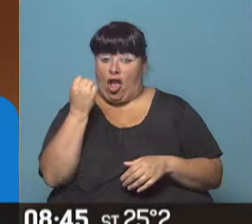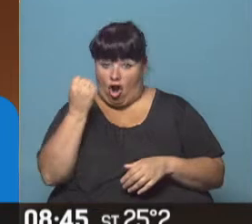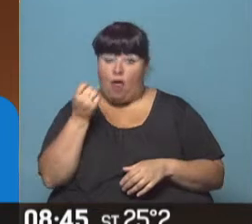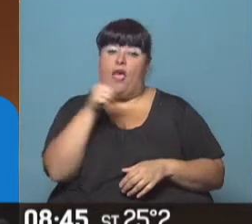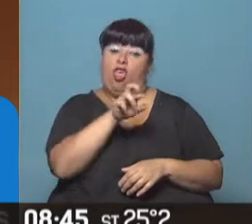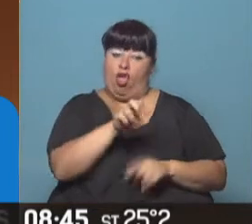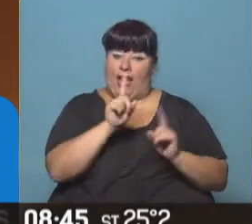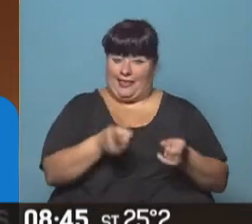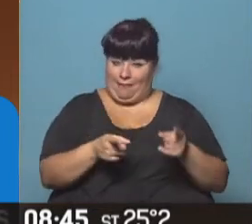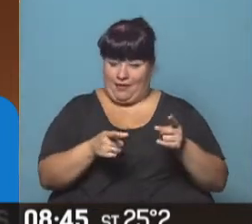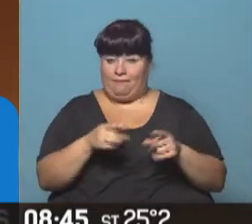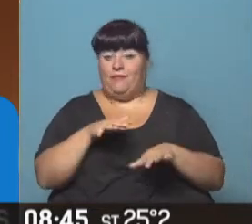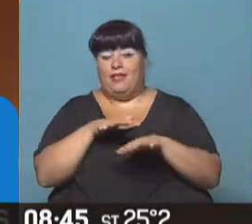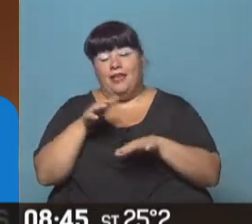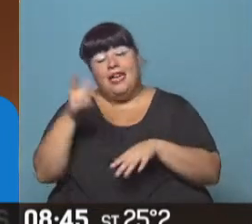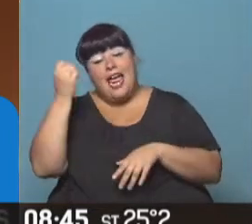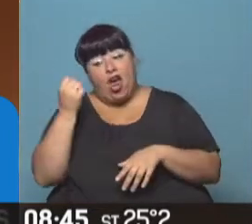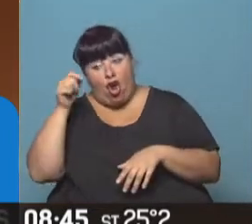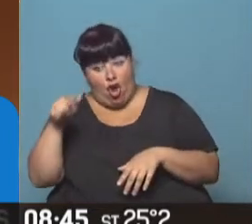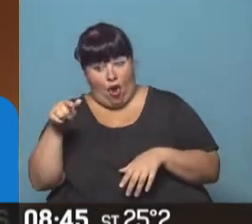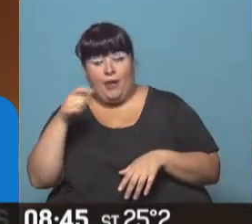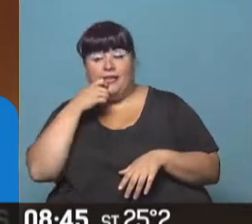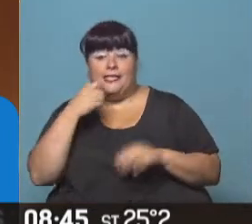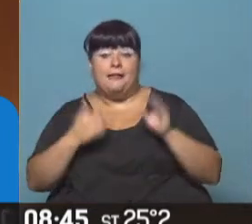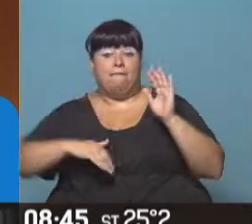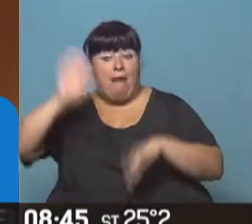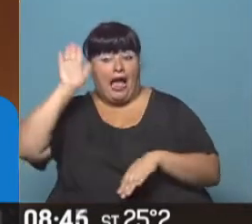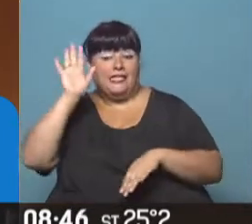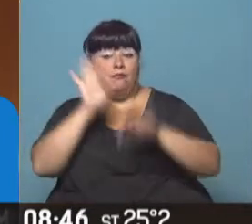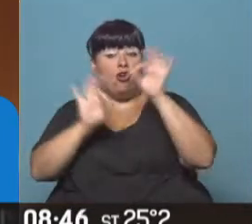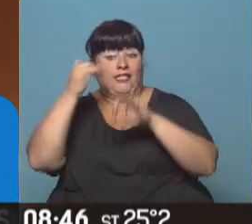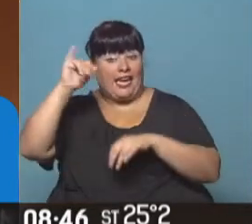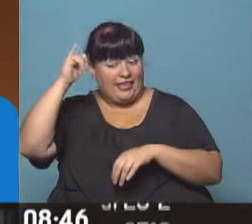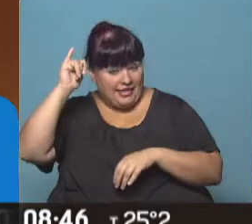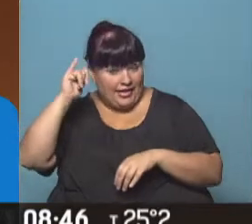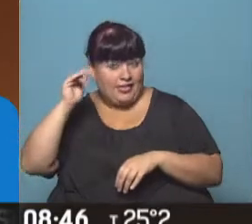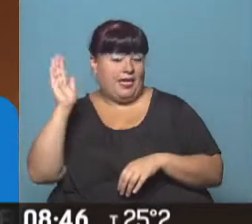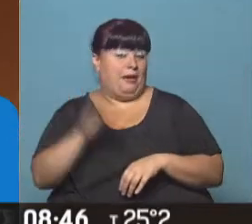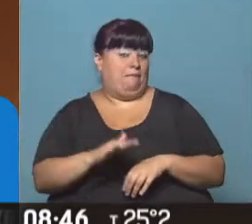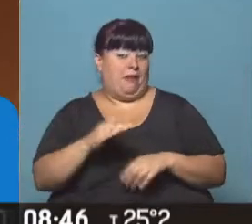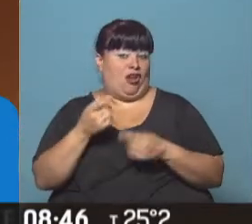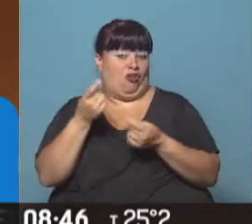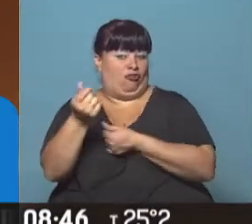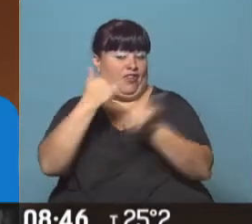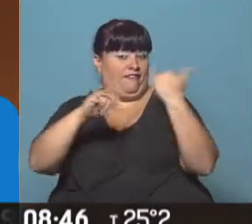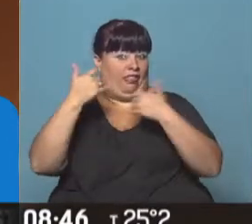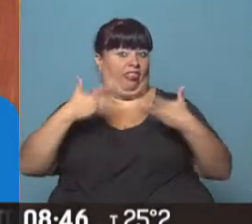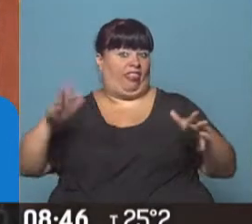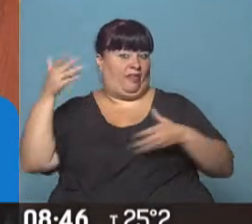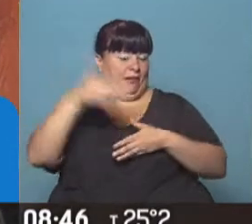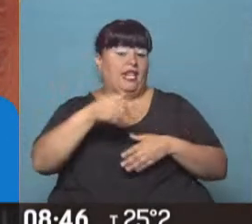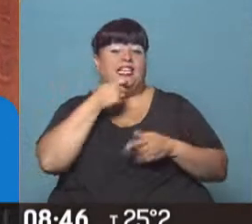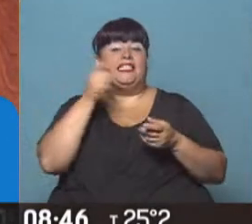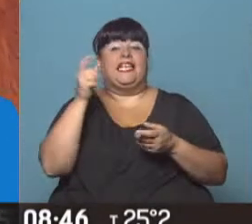influye en el dólar. Estamos hablando en la economía, mientras más alta sea la tasa de interés, menos incentivo hay a la inversión, ¿no? Si el